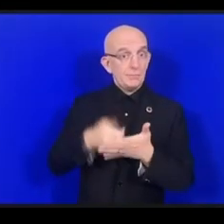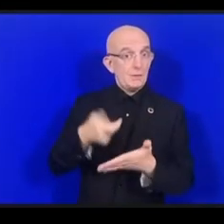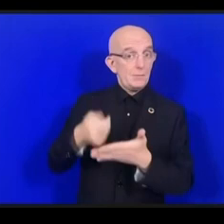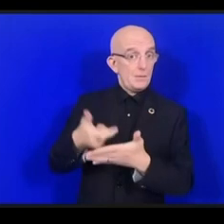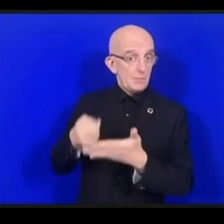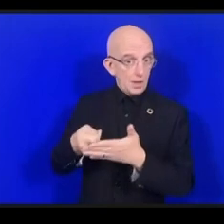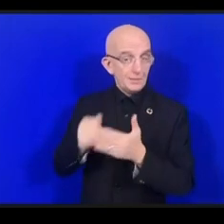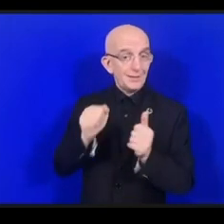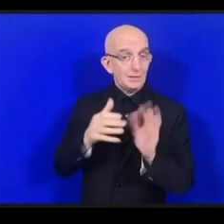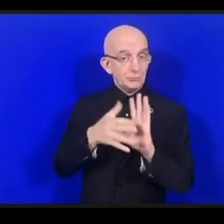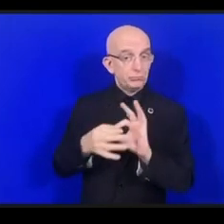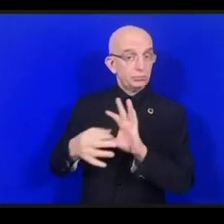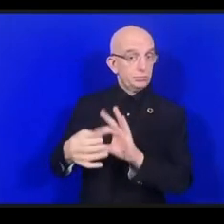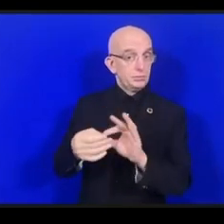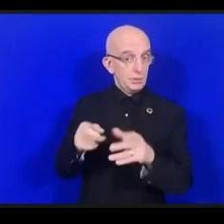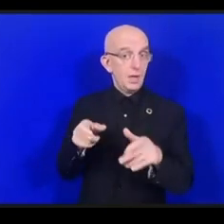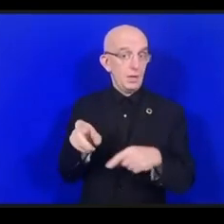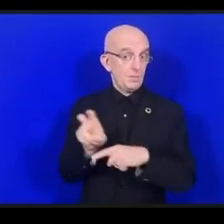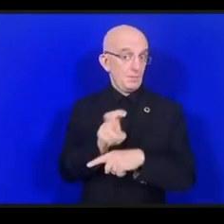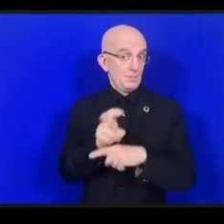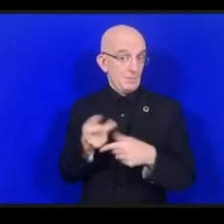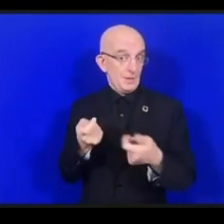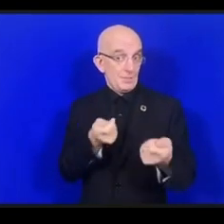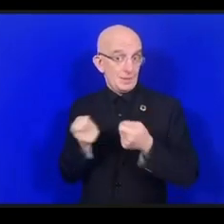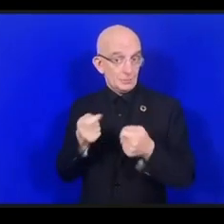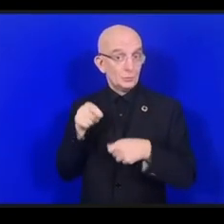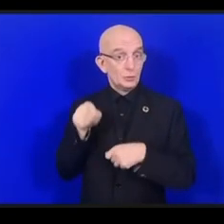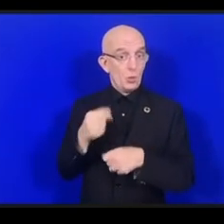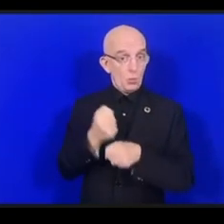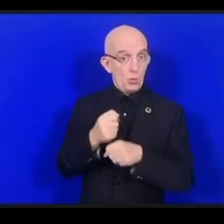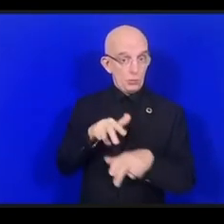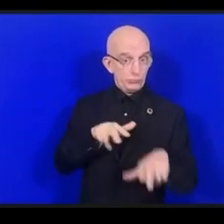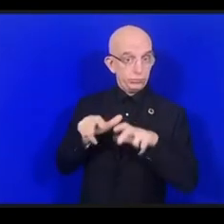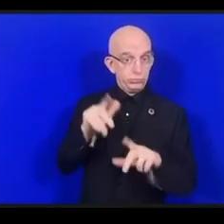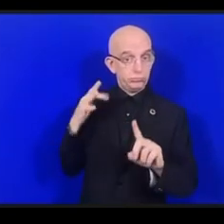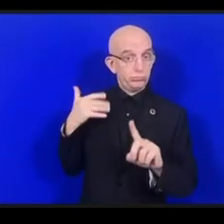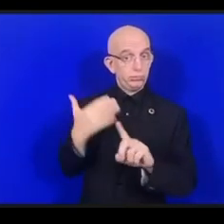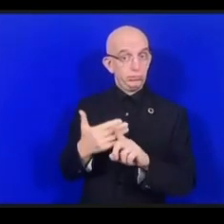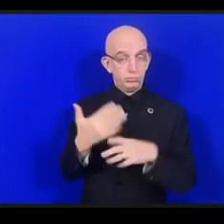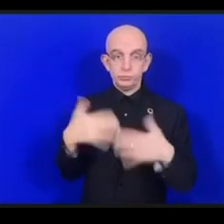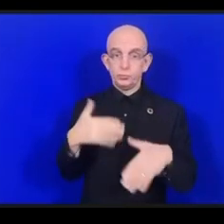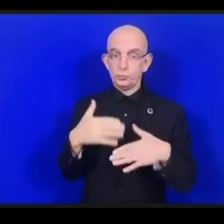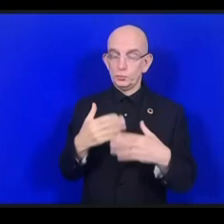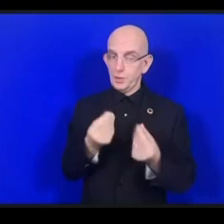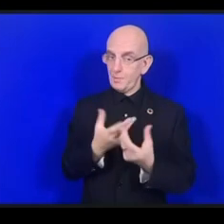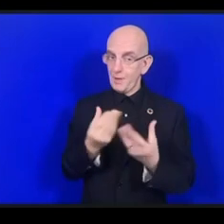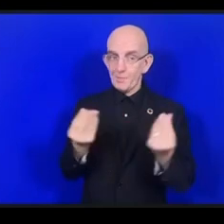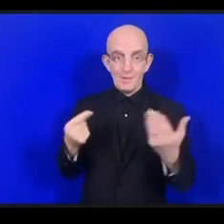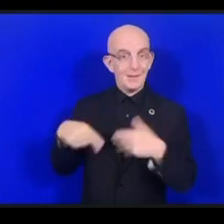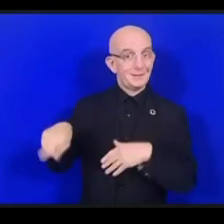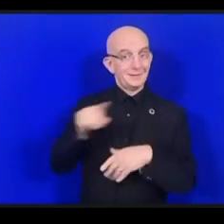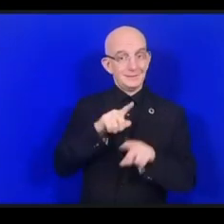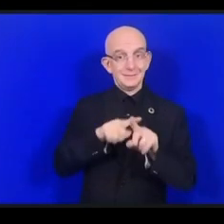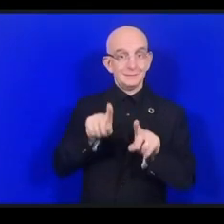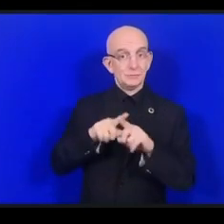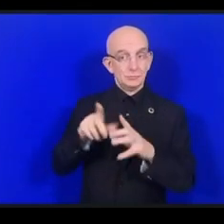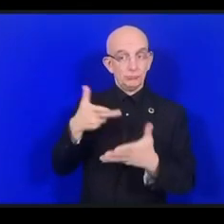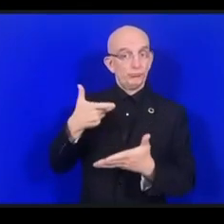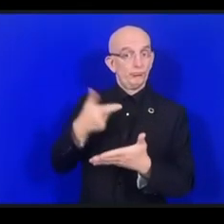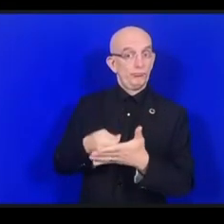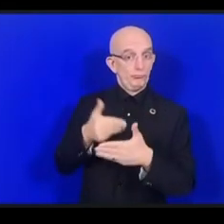de de todo ello y confirmo que muchos contratos de adquisición no